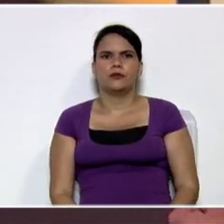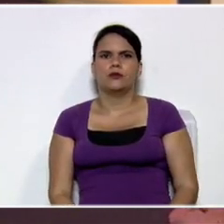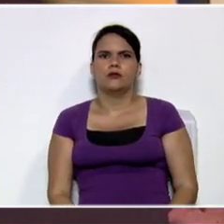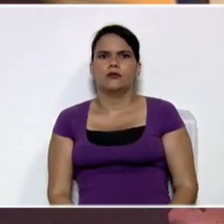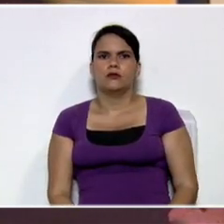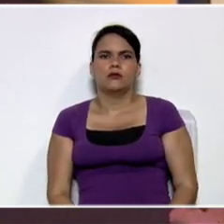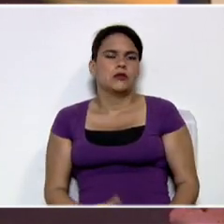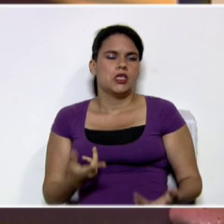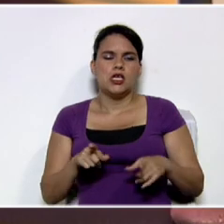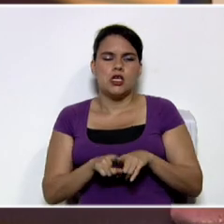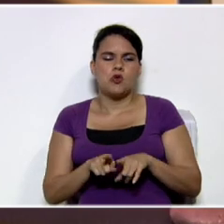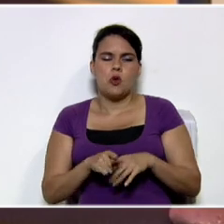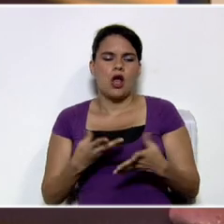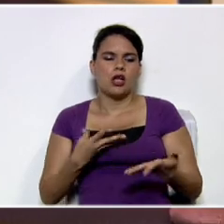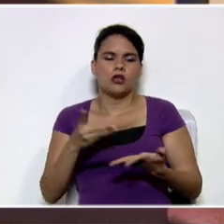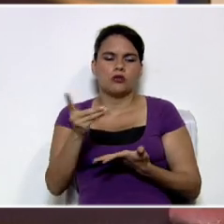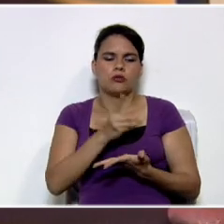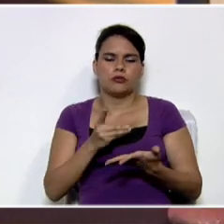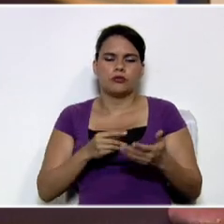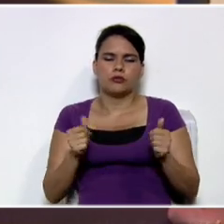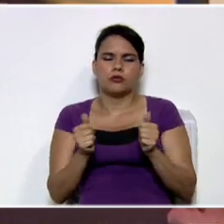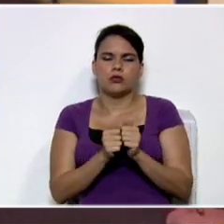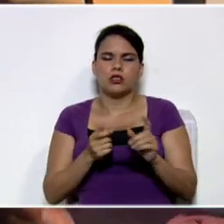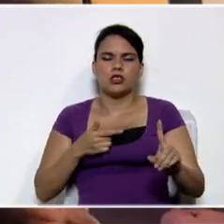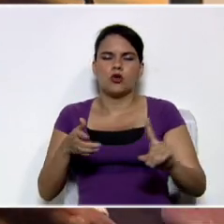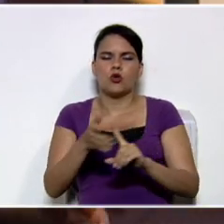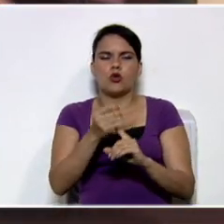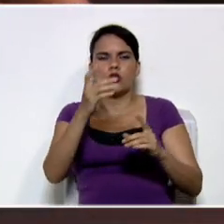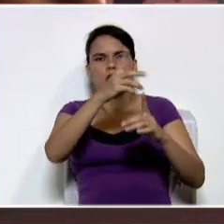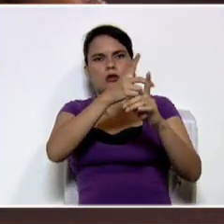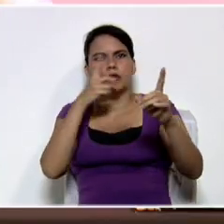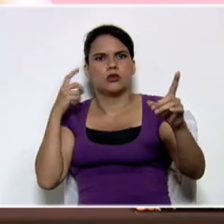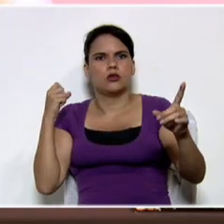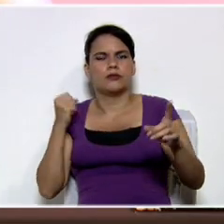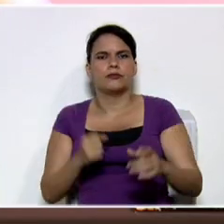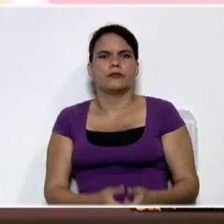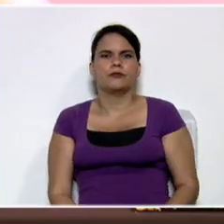petroglifo encontrado también en el estado Amazonas.